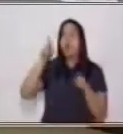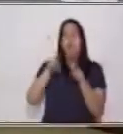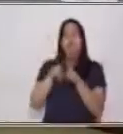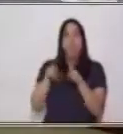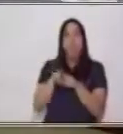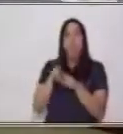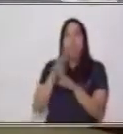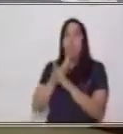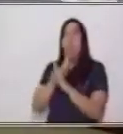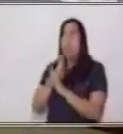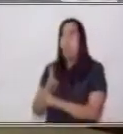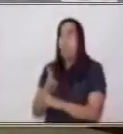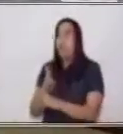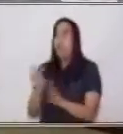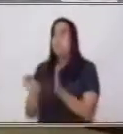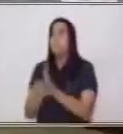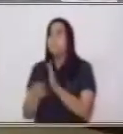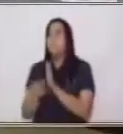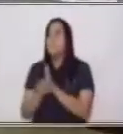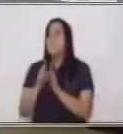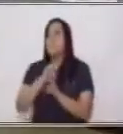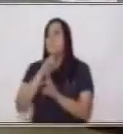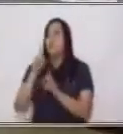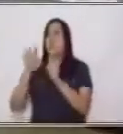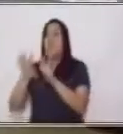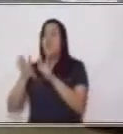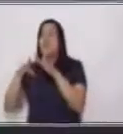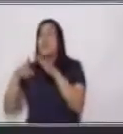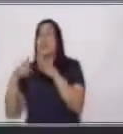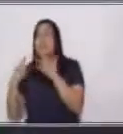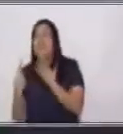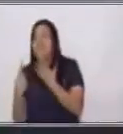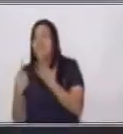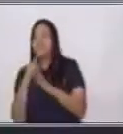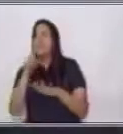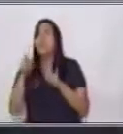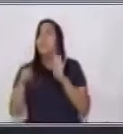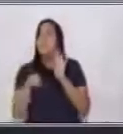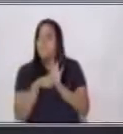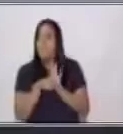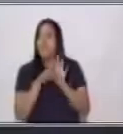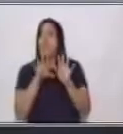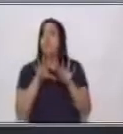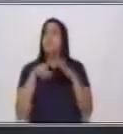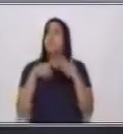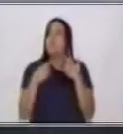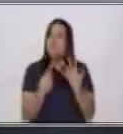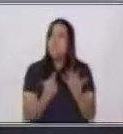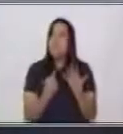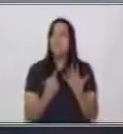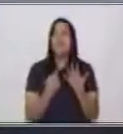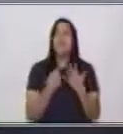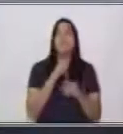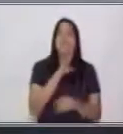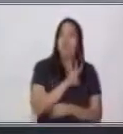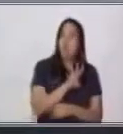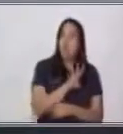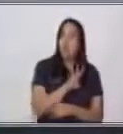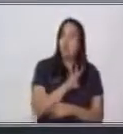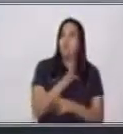4, 0. Esto era lo que buscábamos, tener un 0 ahí. Y luego seguimos haciendo las operaciones